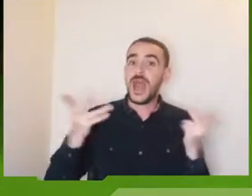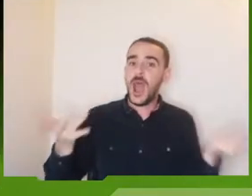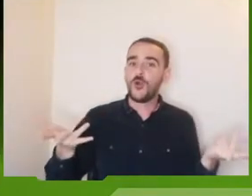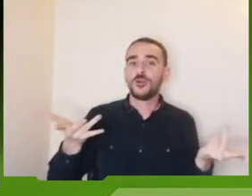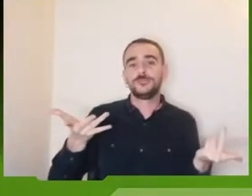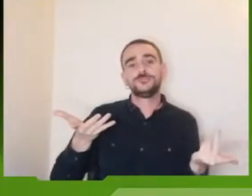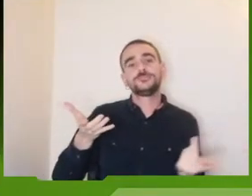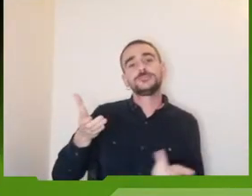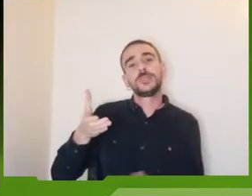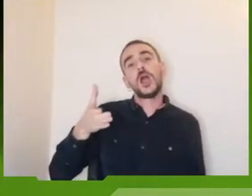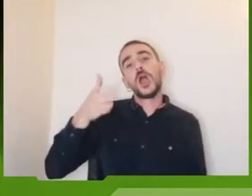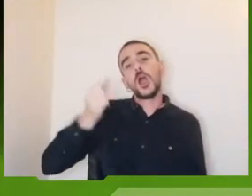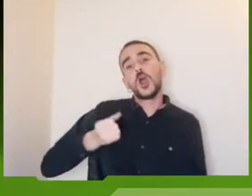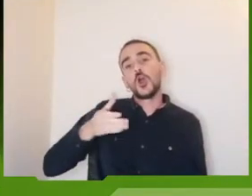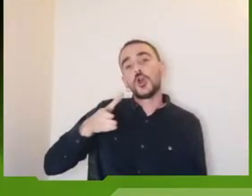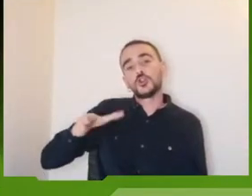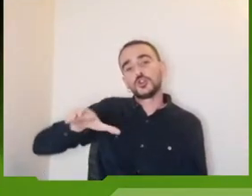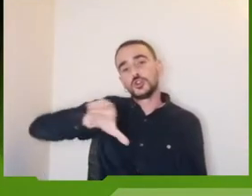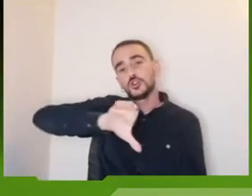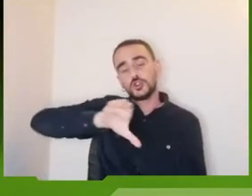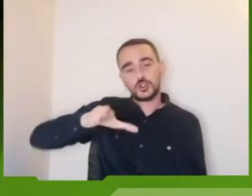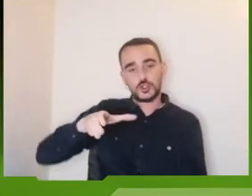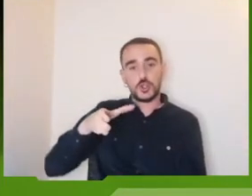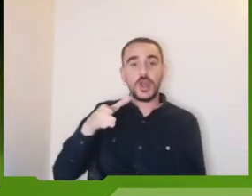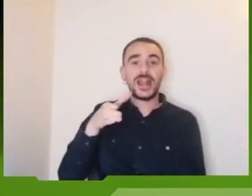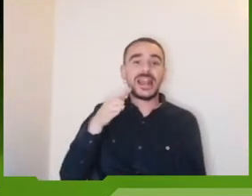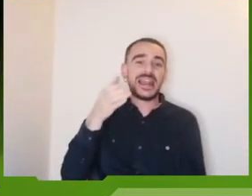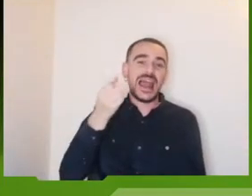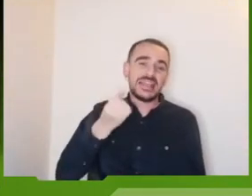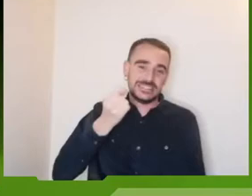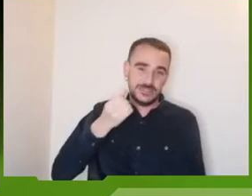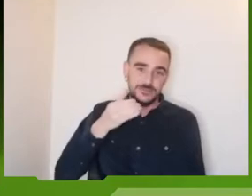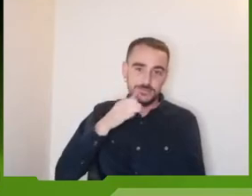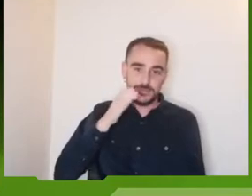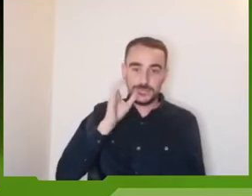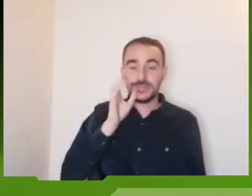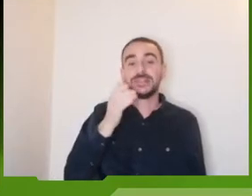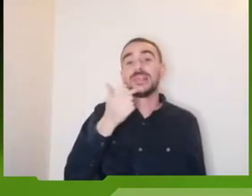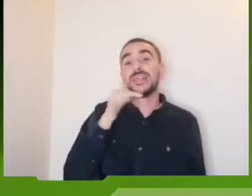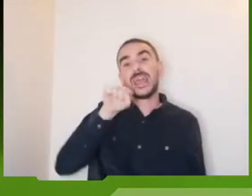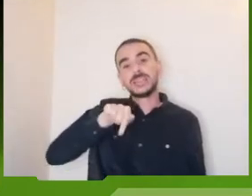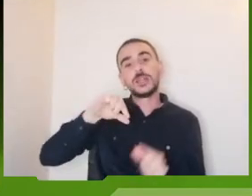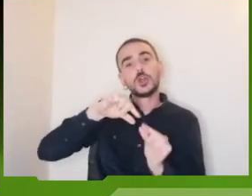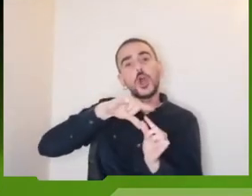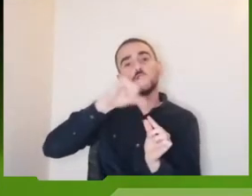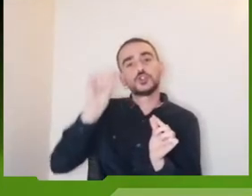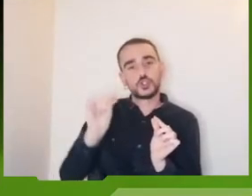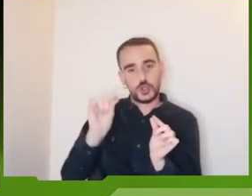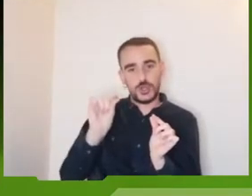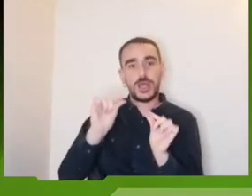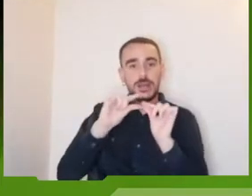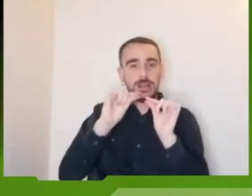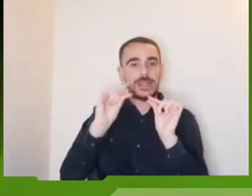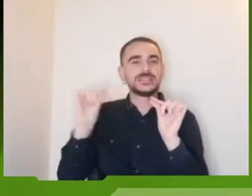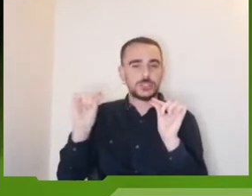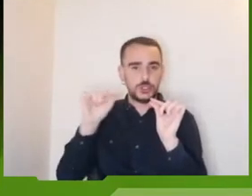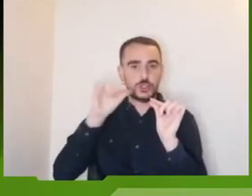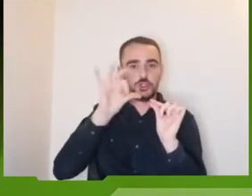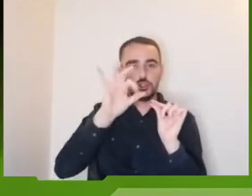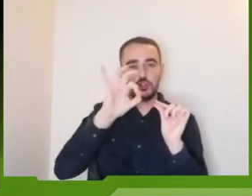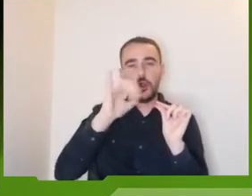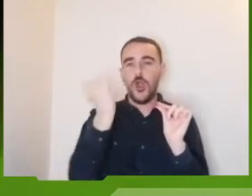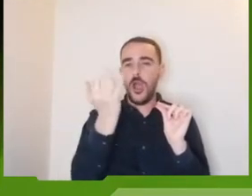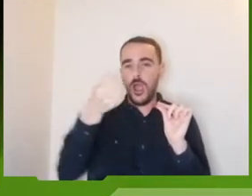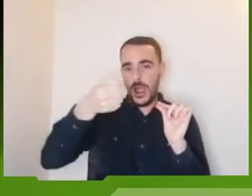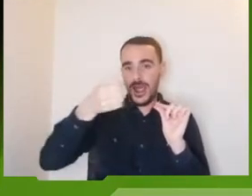de soja, muy importante, sin azúcar, porque no sería la primera vez que le echamos con azúcar por